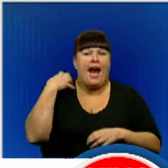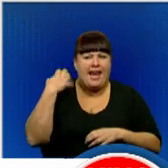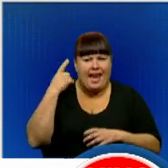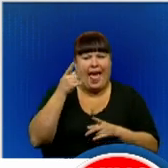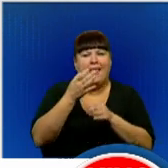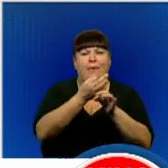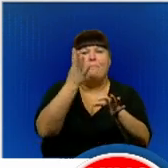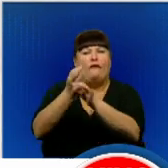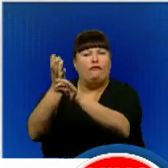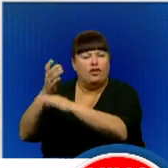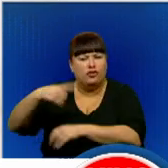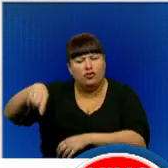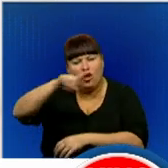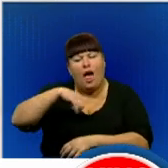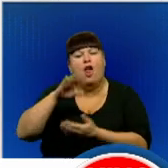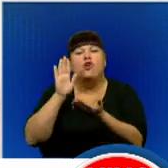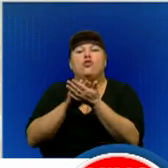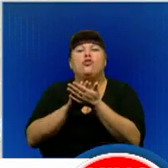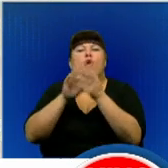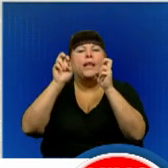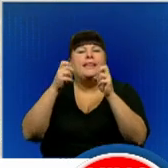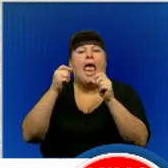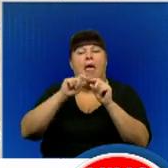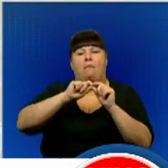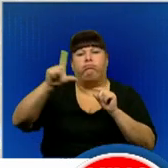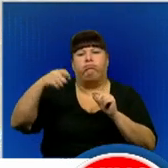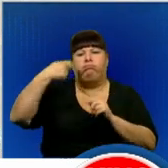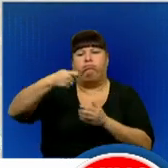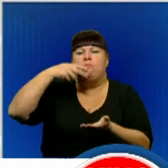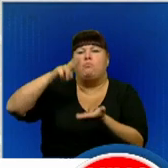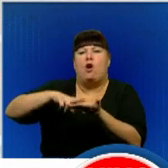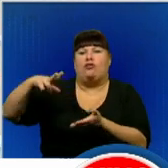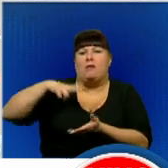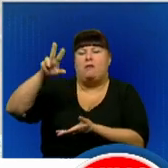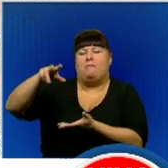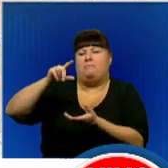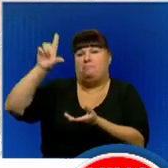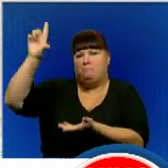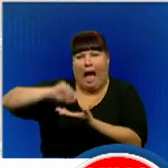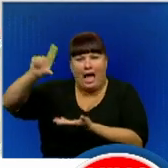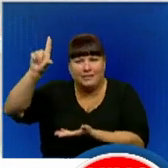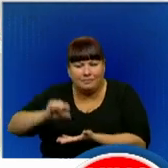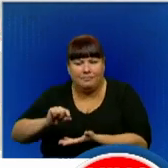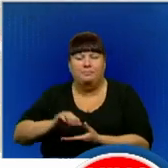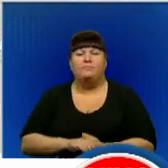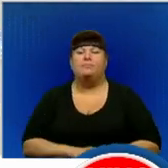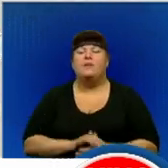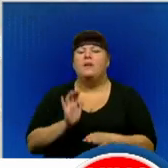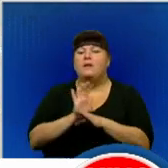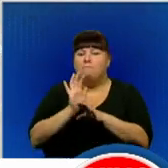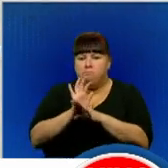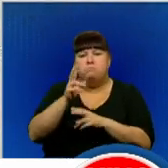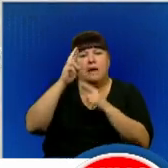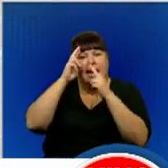especialistas respecto a la progresividad del impuesto a las ganancias es decir que